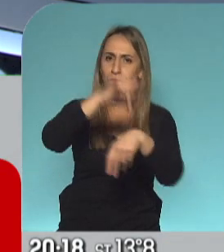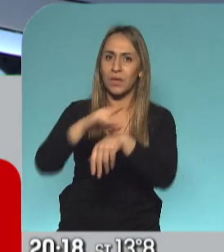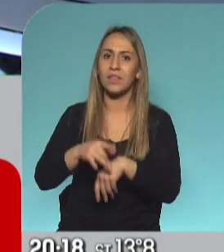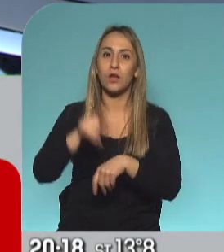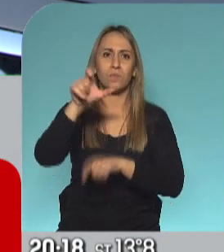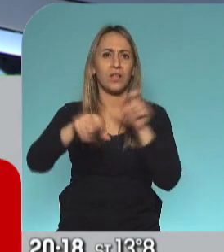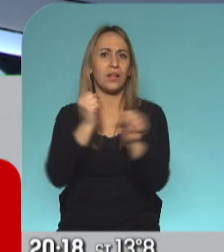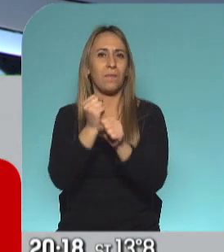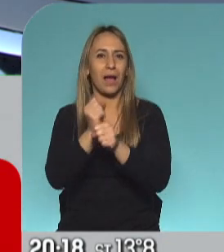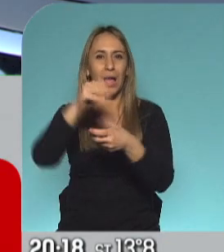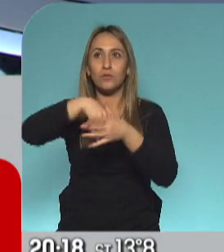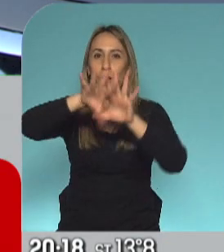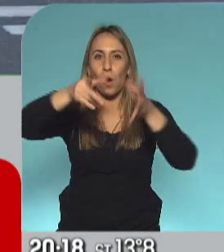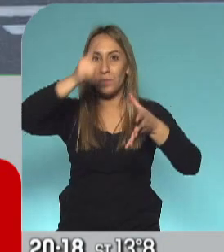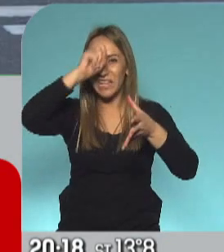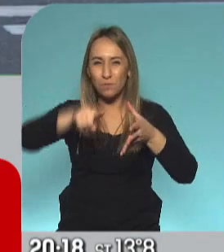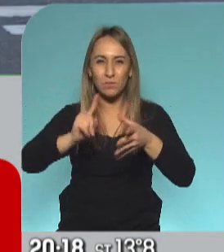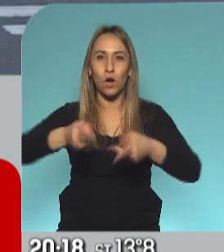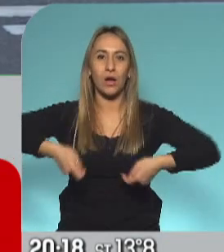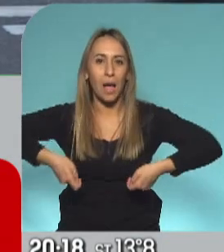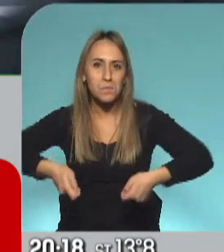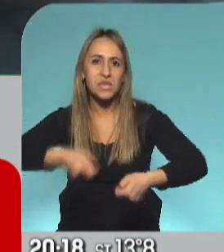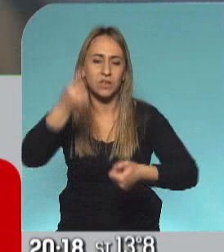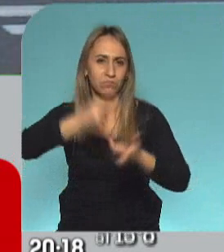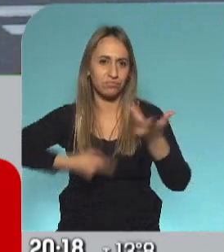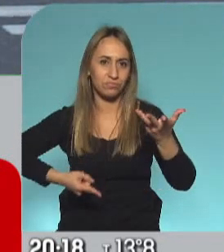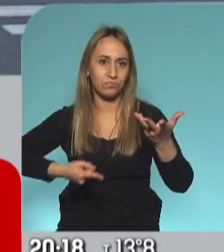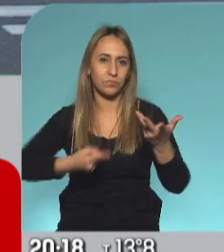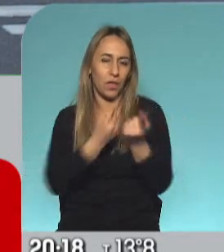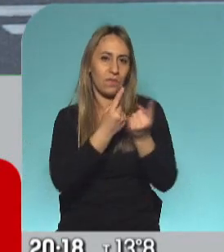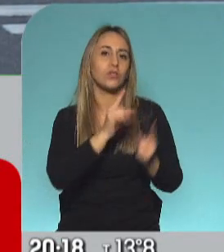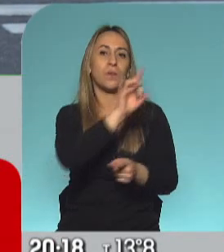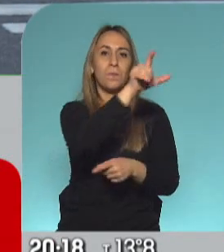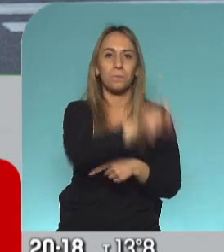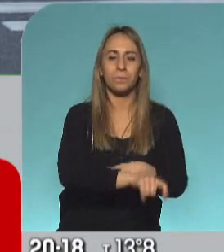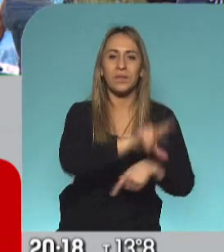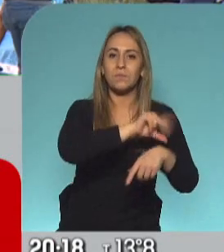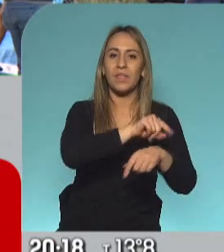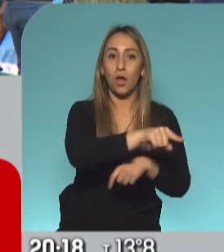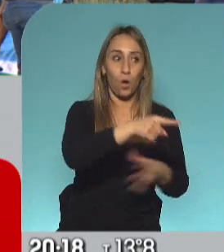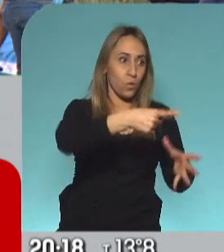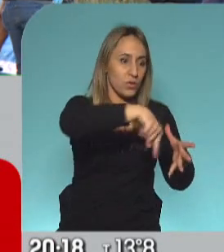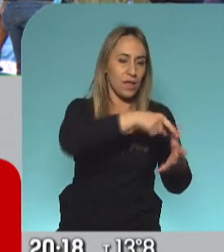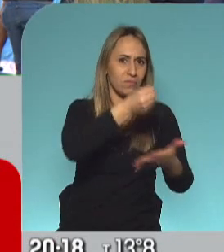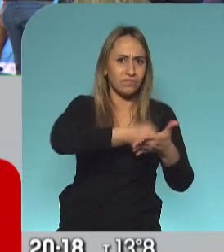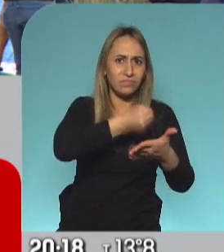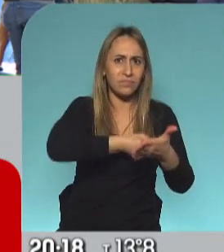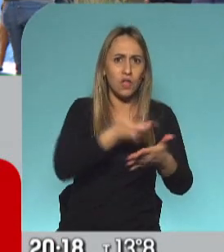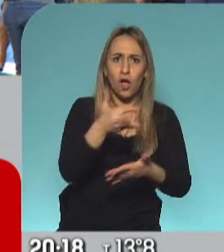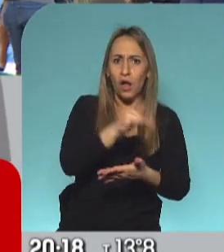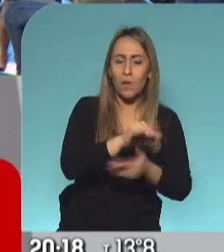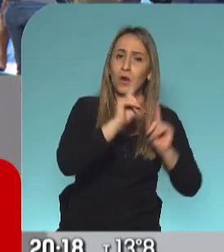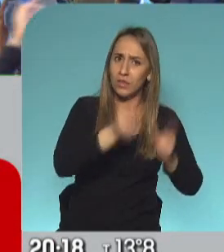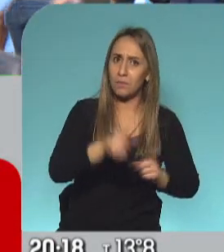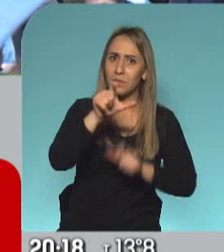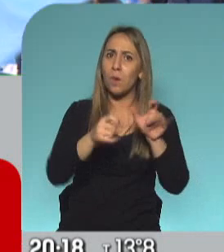camilleros. Hago la diferenciación porque no solamente son ustedes, doctor, quienes batallan día a día, todos los profesionales de